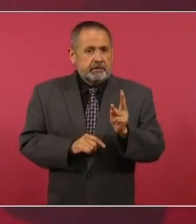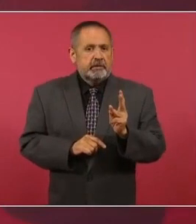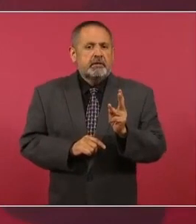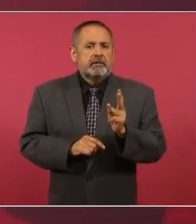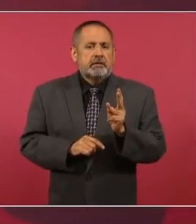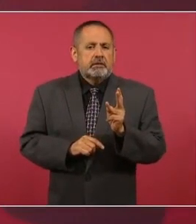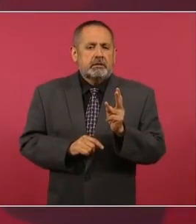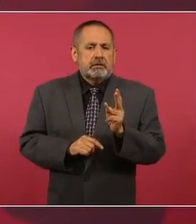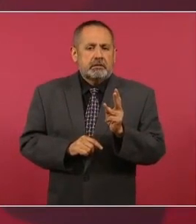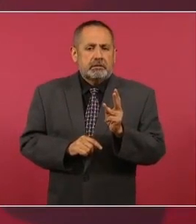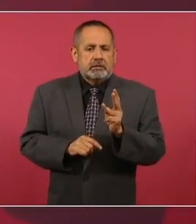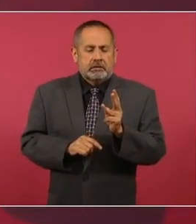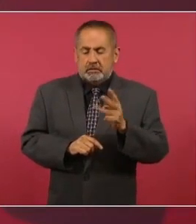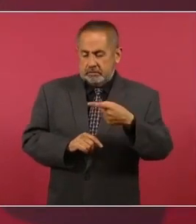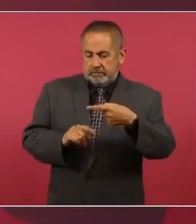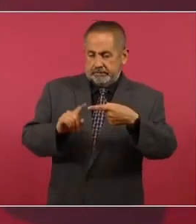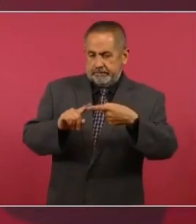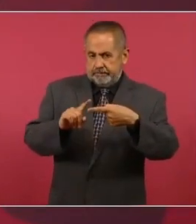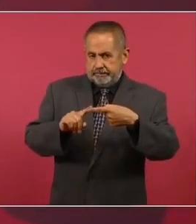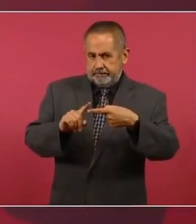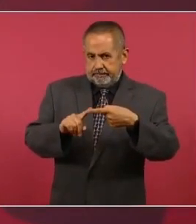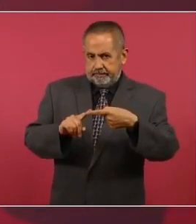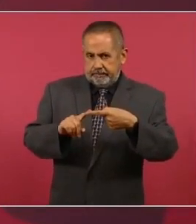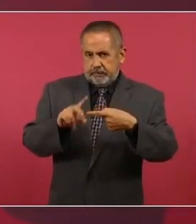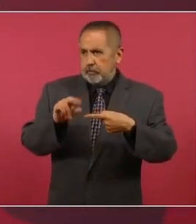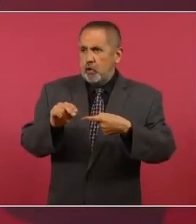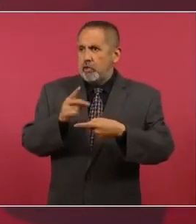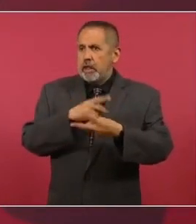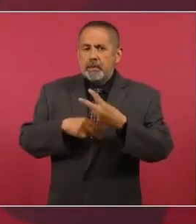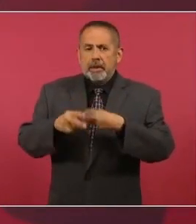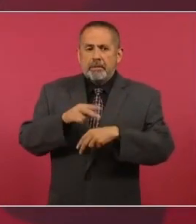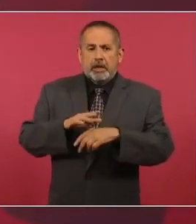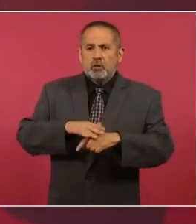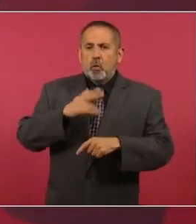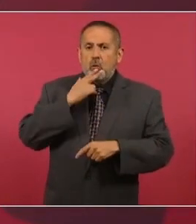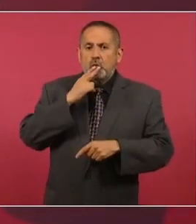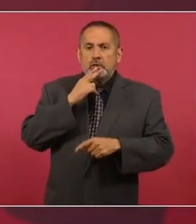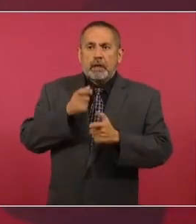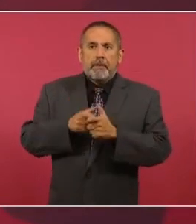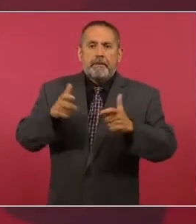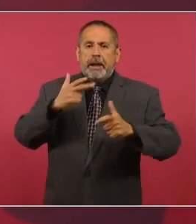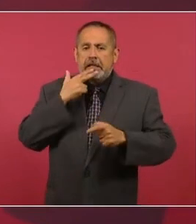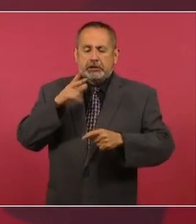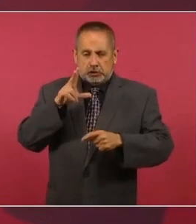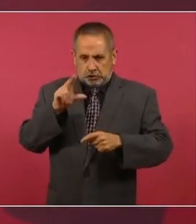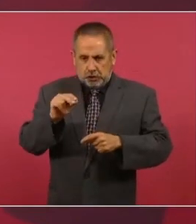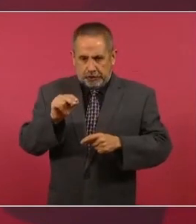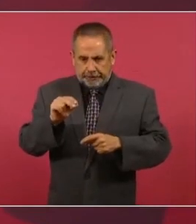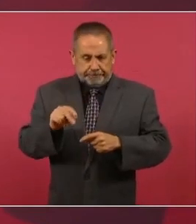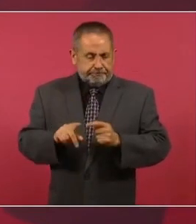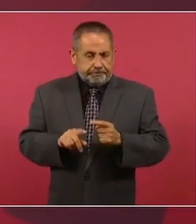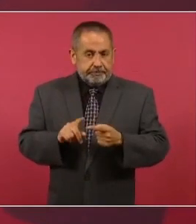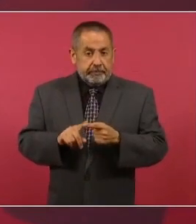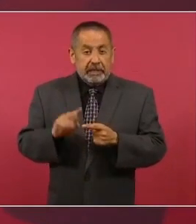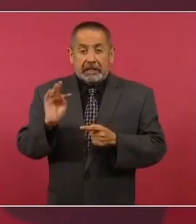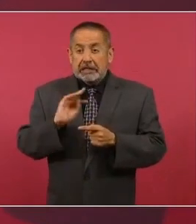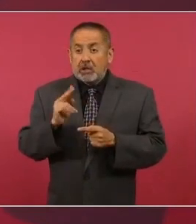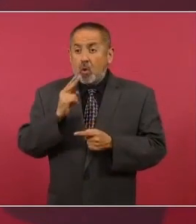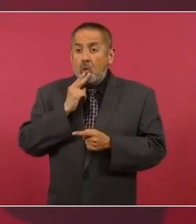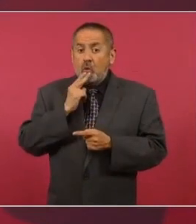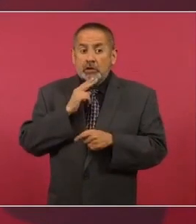O sea, primero, no permitir el aumento en el consumo. Porque si nos aumenta el